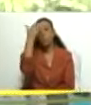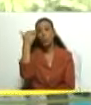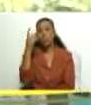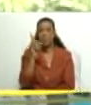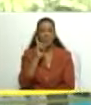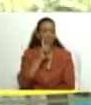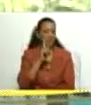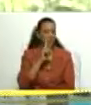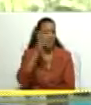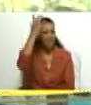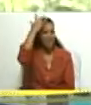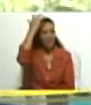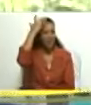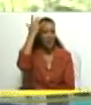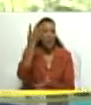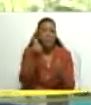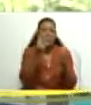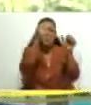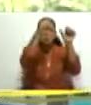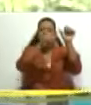Mentira. He recibido